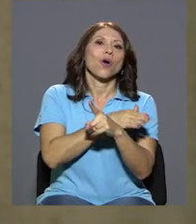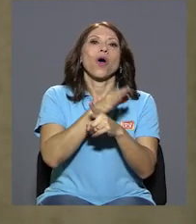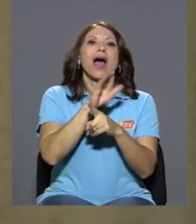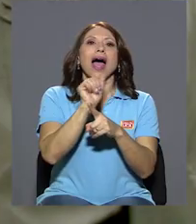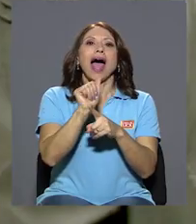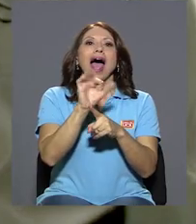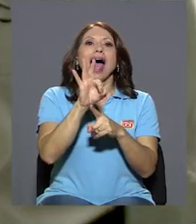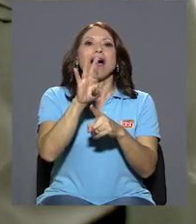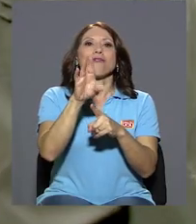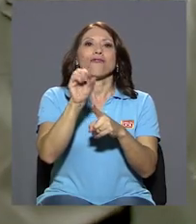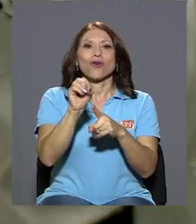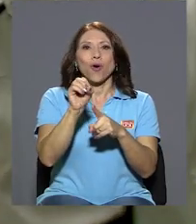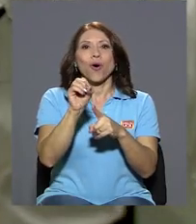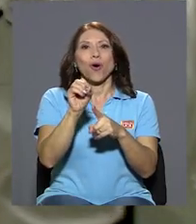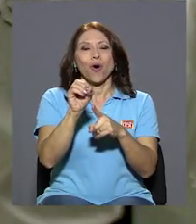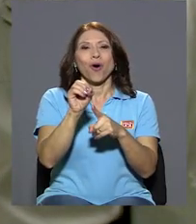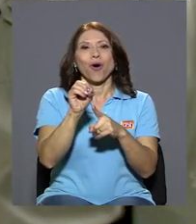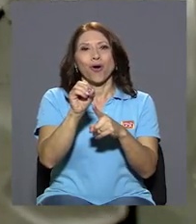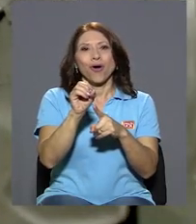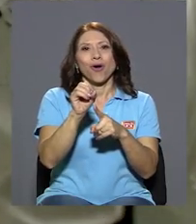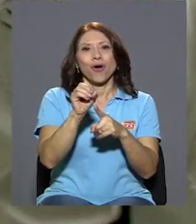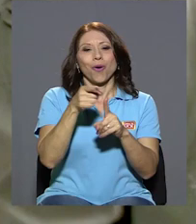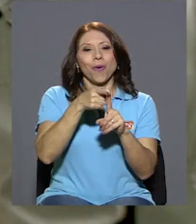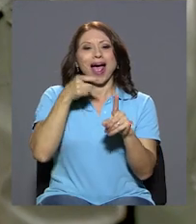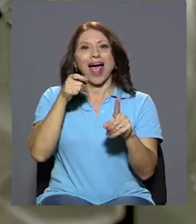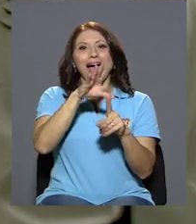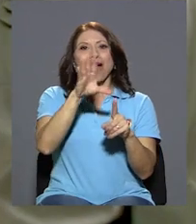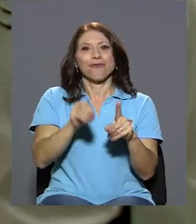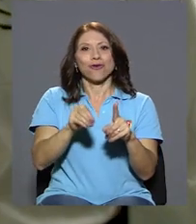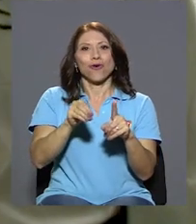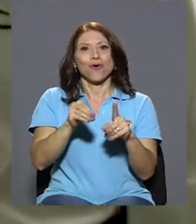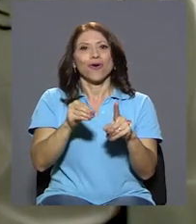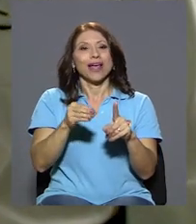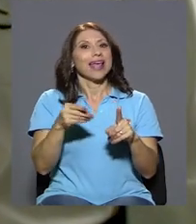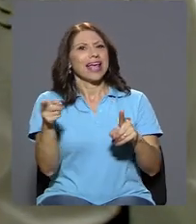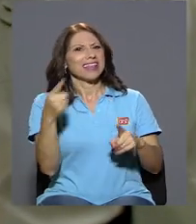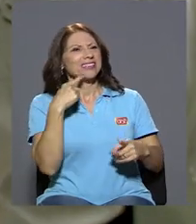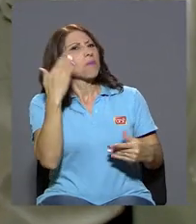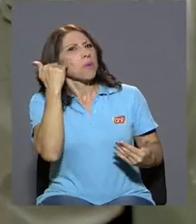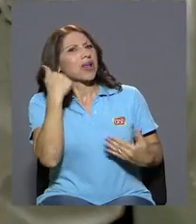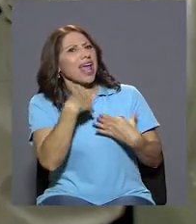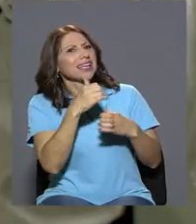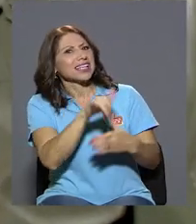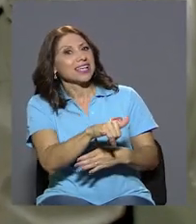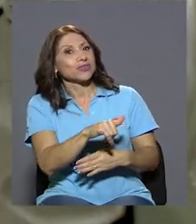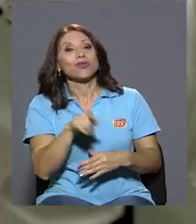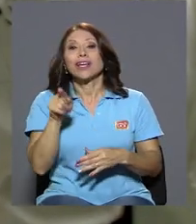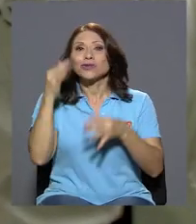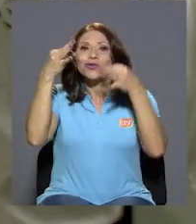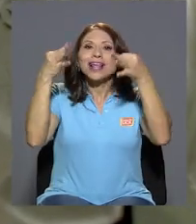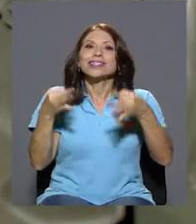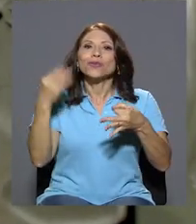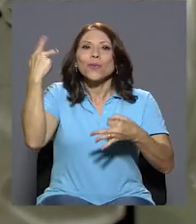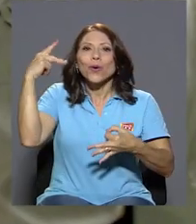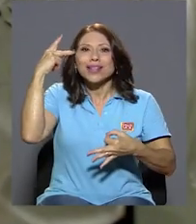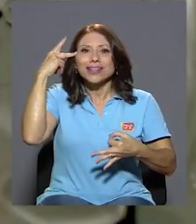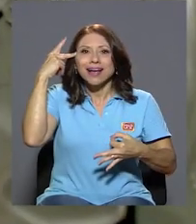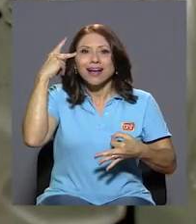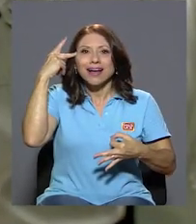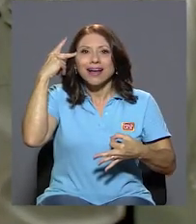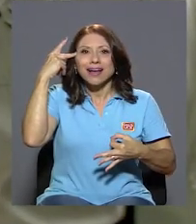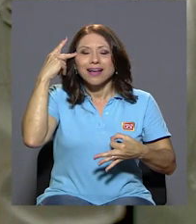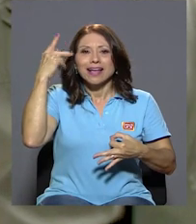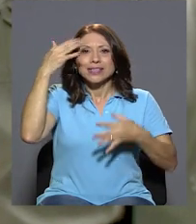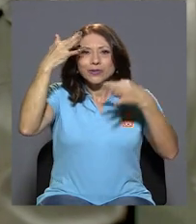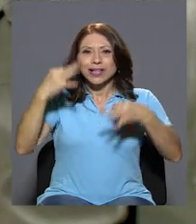afro en verdad porque dice por cualquier se hace eso y es una decisión política es